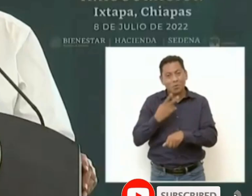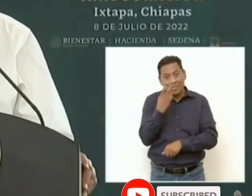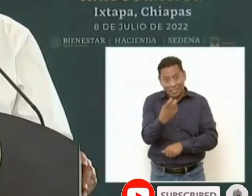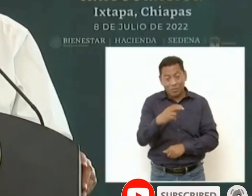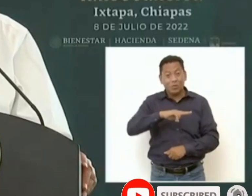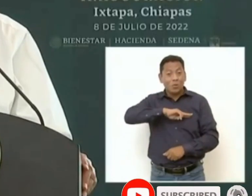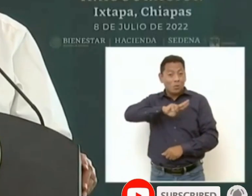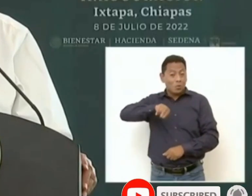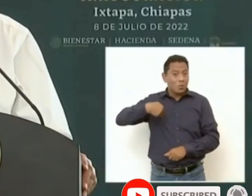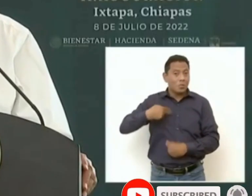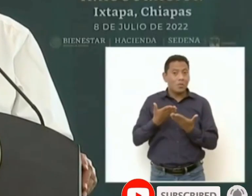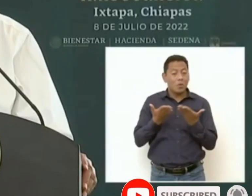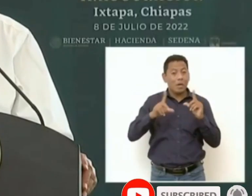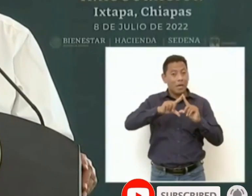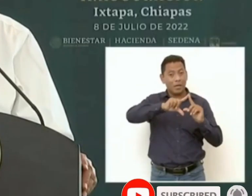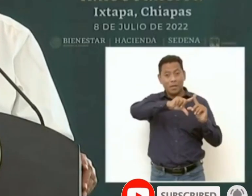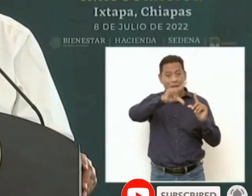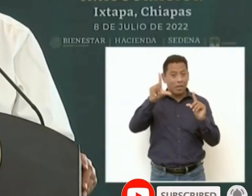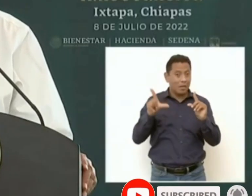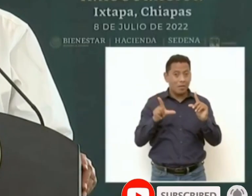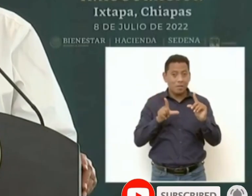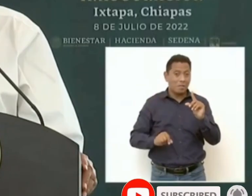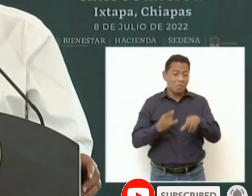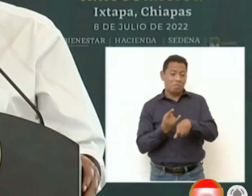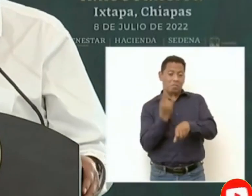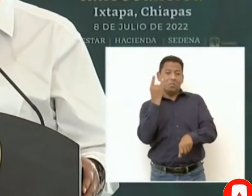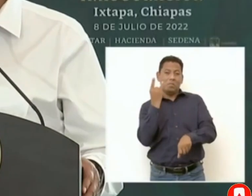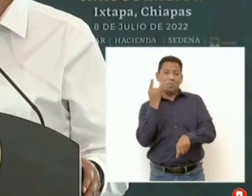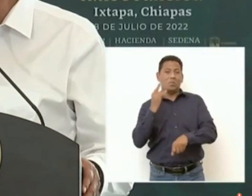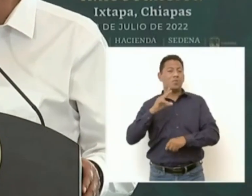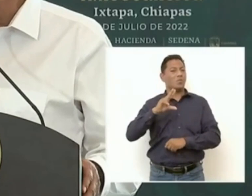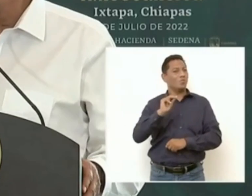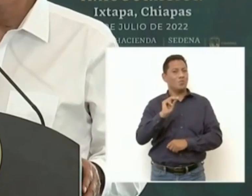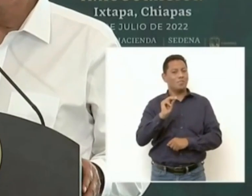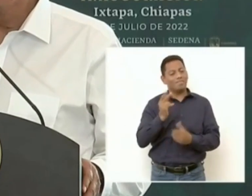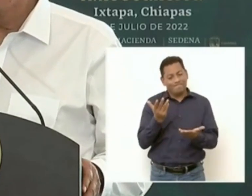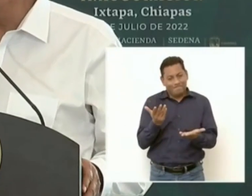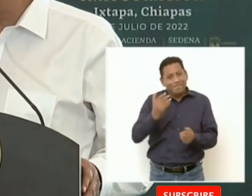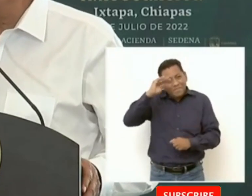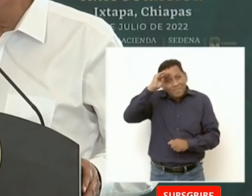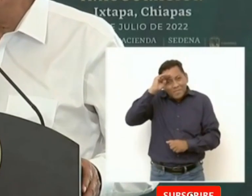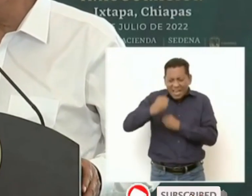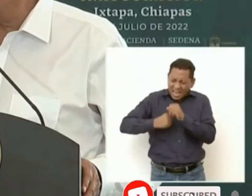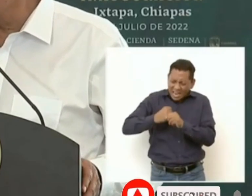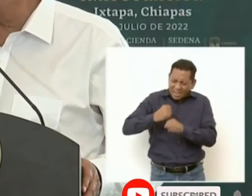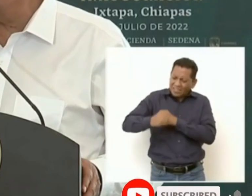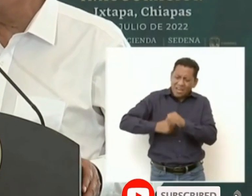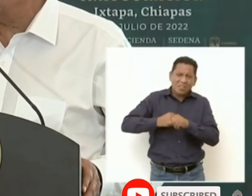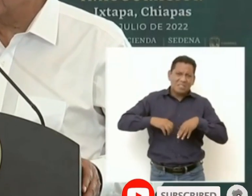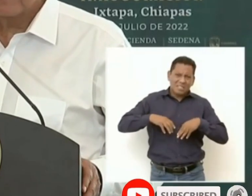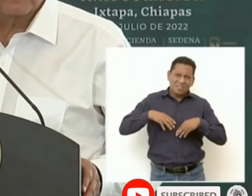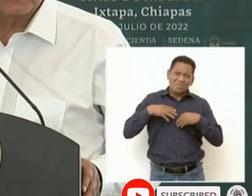defraudar al pueblo. Imagínense tantos años de lucha, tanto sacrificio de la